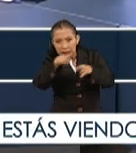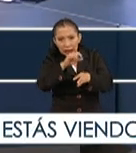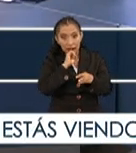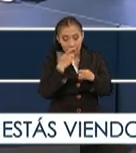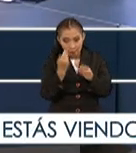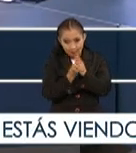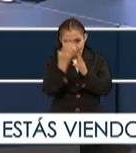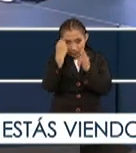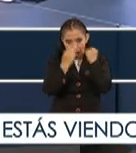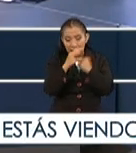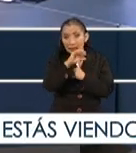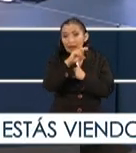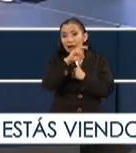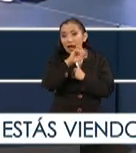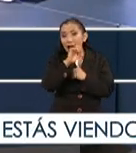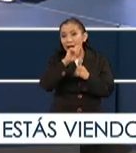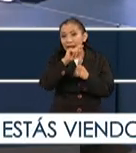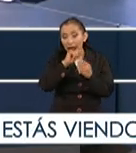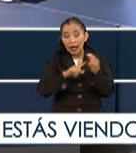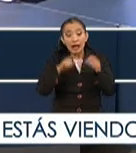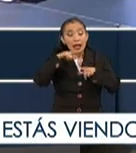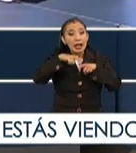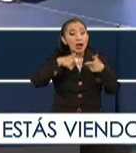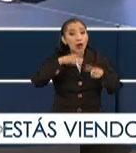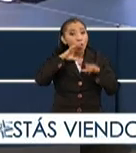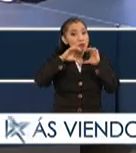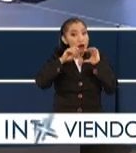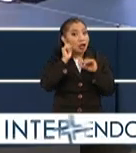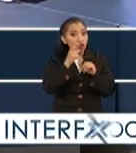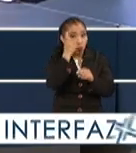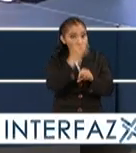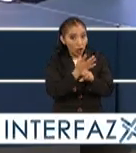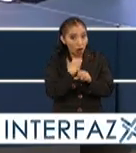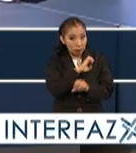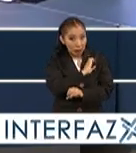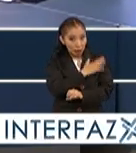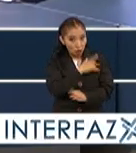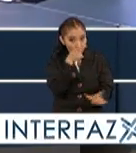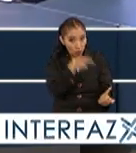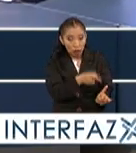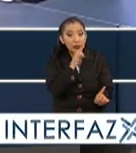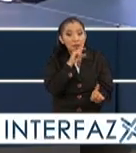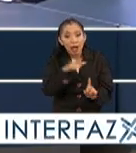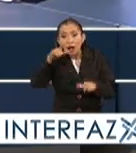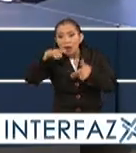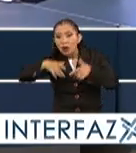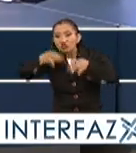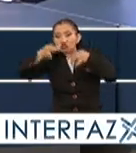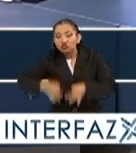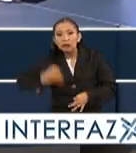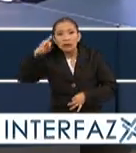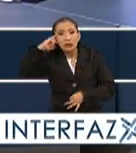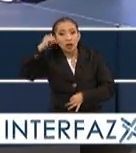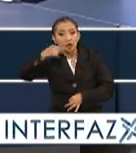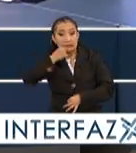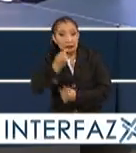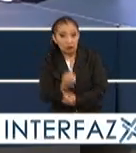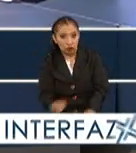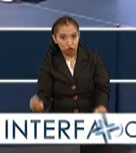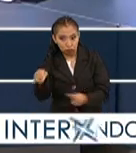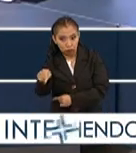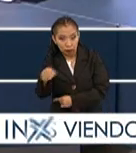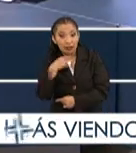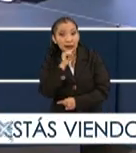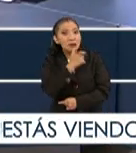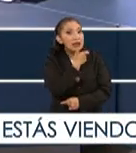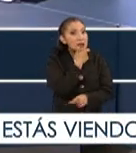la formación cívica y ética. Y en lenguaje y comunicación hablamos no solamente del español, sino de las lenguas originarias en caso de los niños indígenas, pero